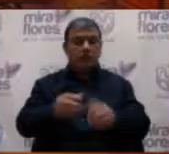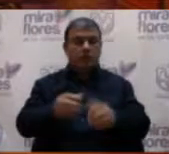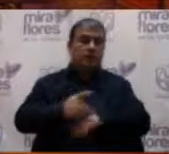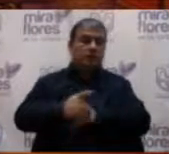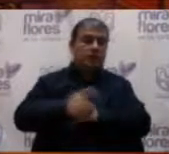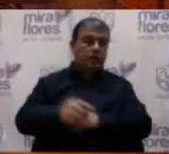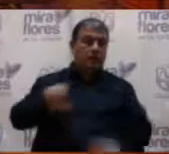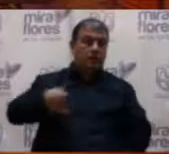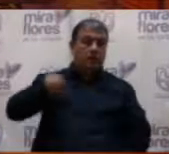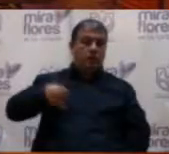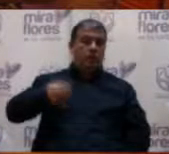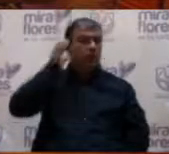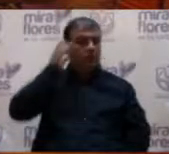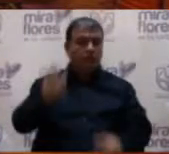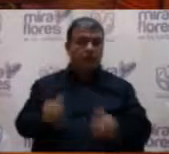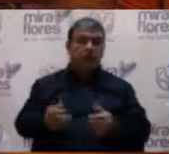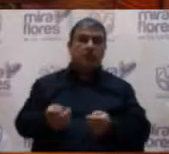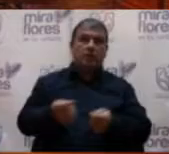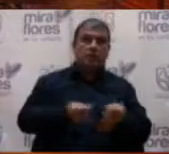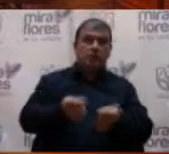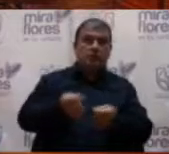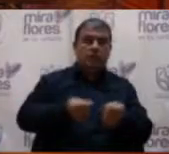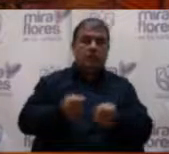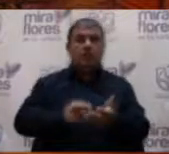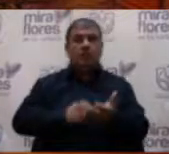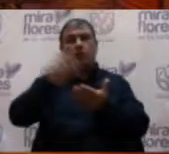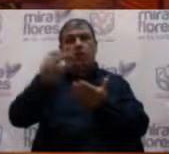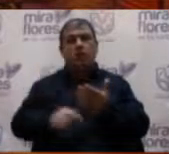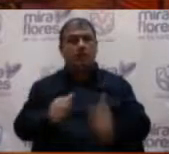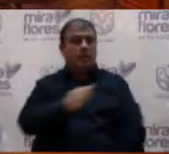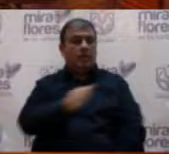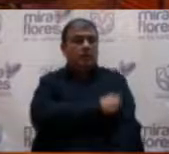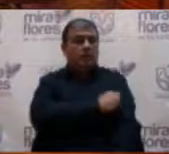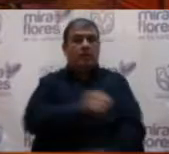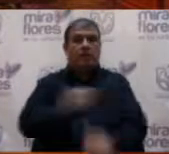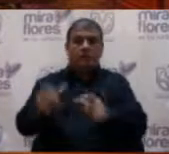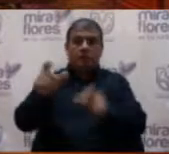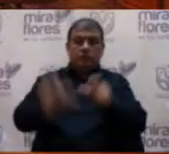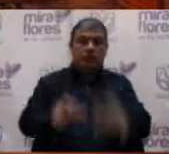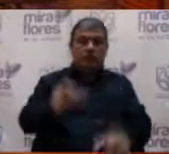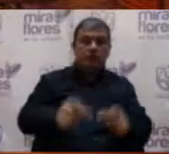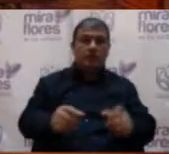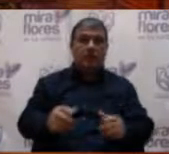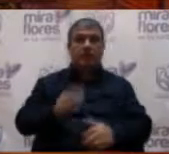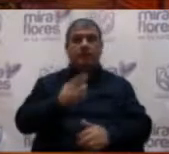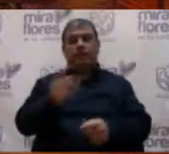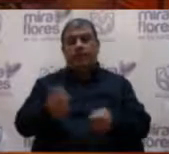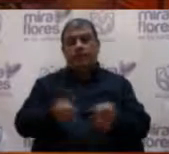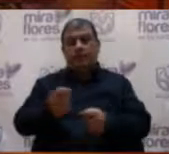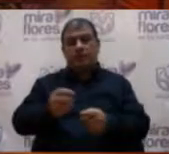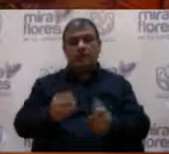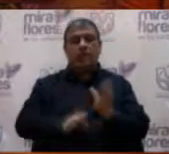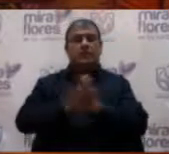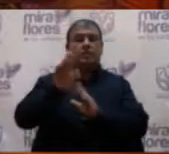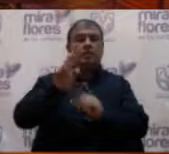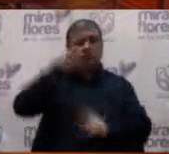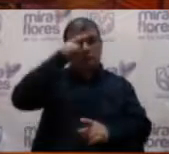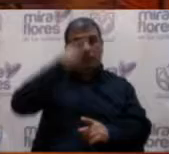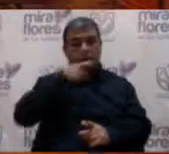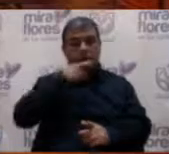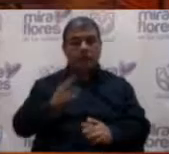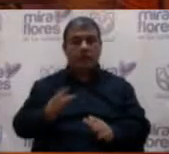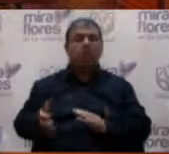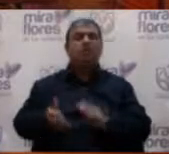de Miraflores y coordinadora del programa Academia de Ciudadanos de la Gerencia de Desarrollo Humano, respectivamente, a la ciudad de